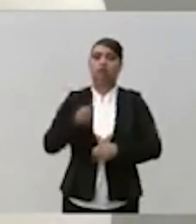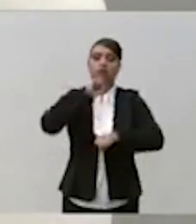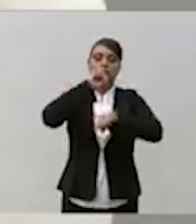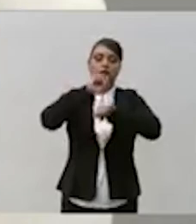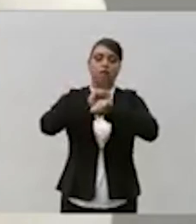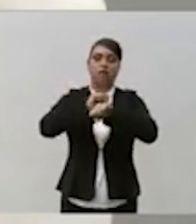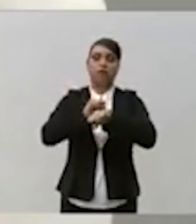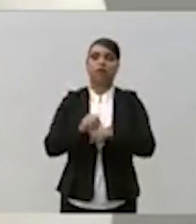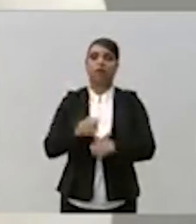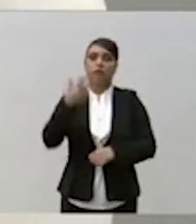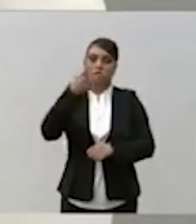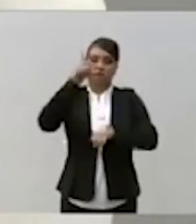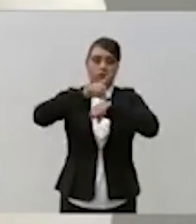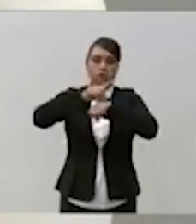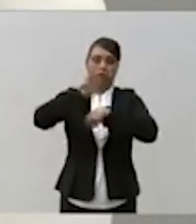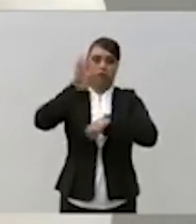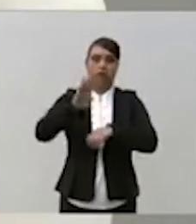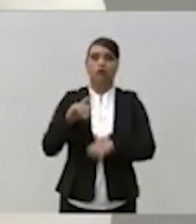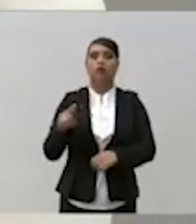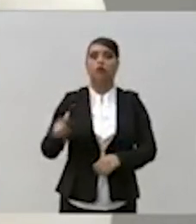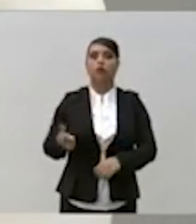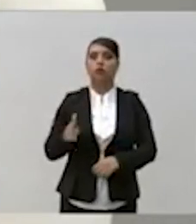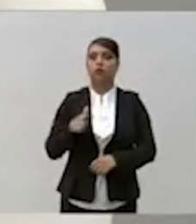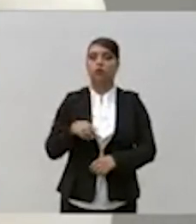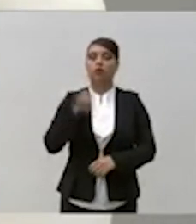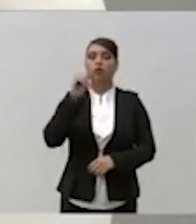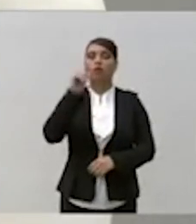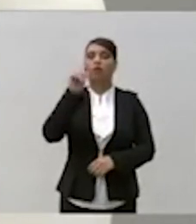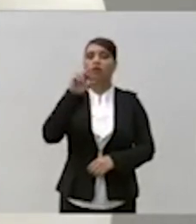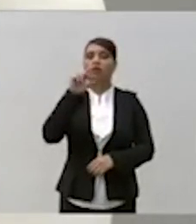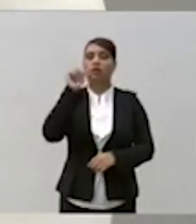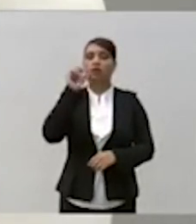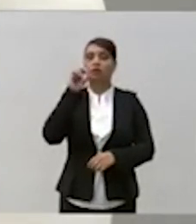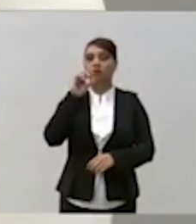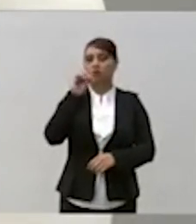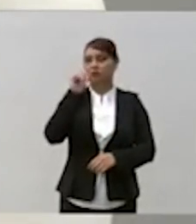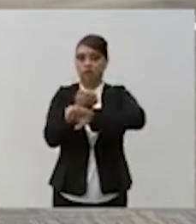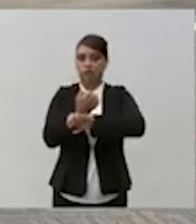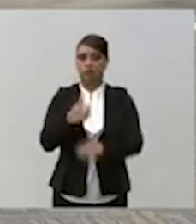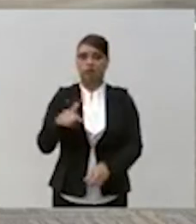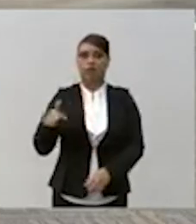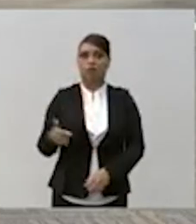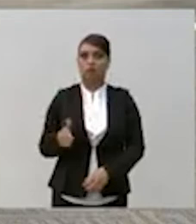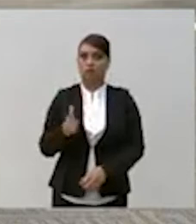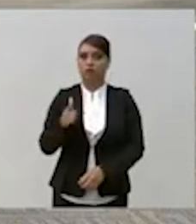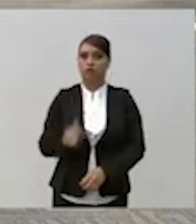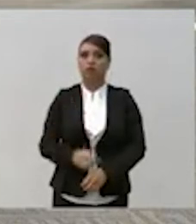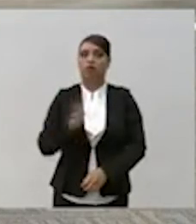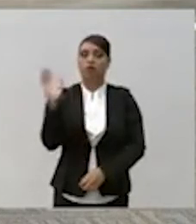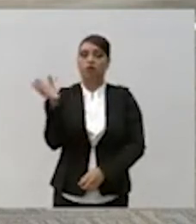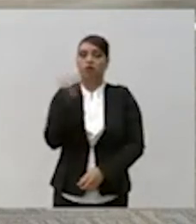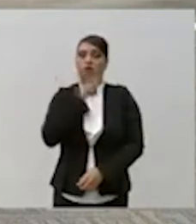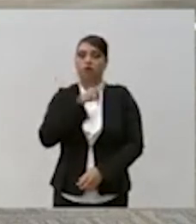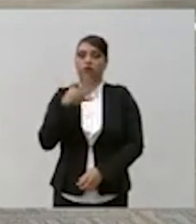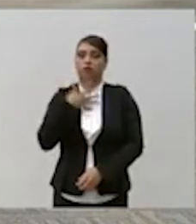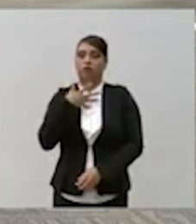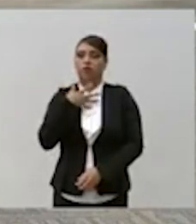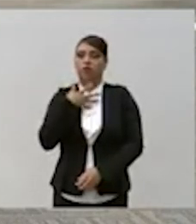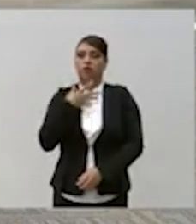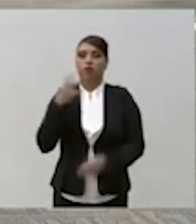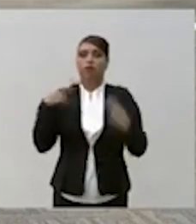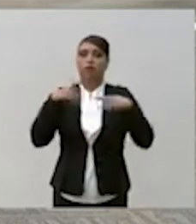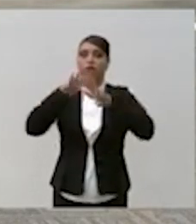su entidad el mensaje del presidente fue que en guanajuato se había dejado crecer el crimen las fuerzas detener los detenidos